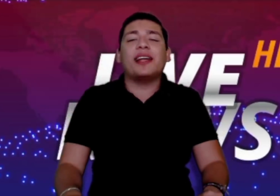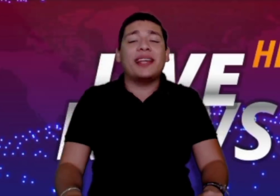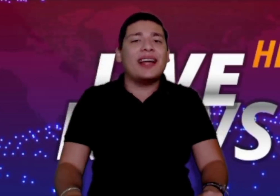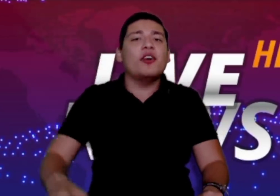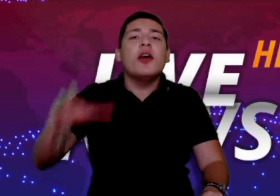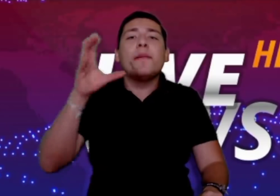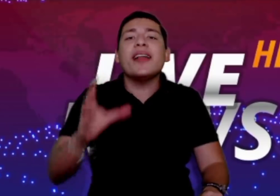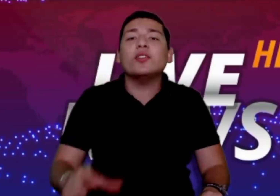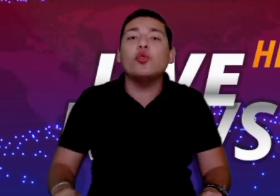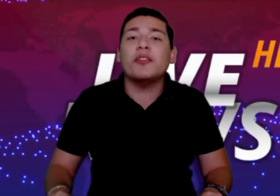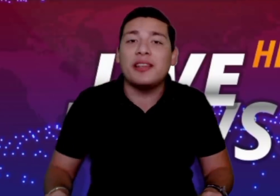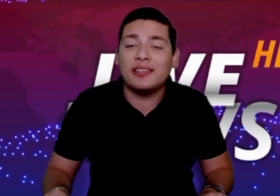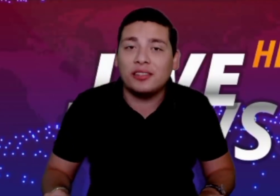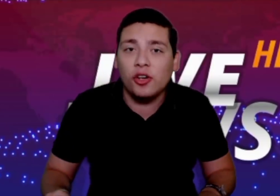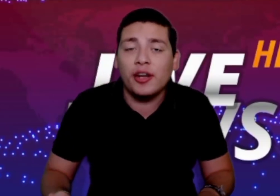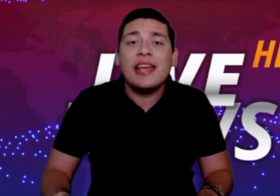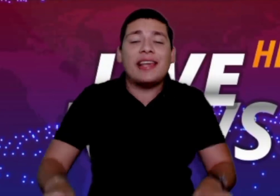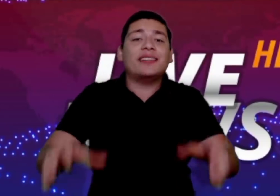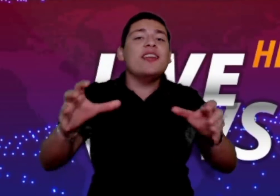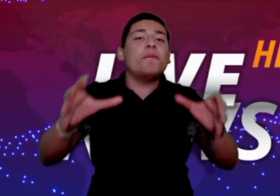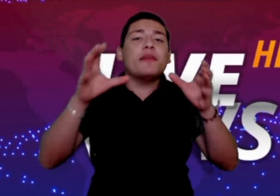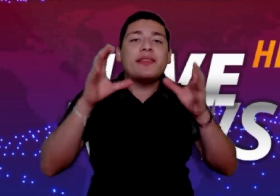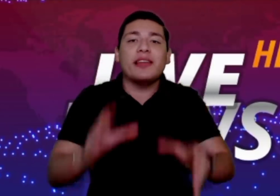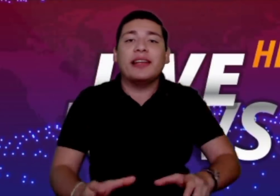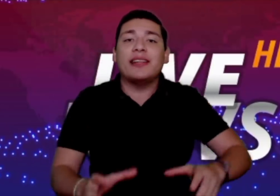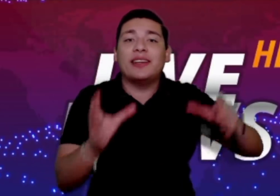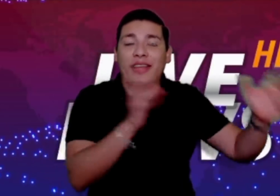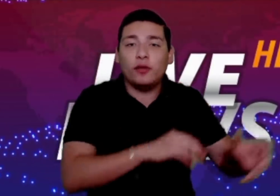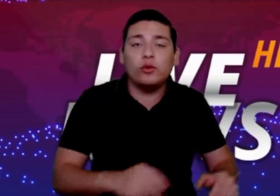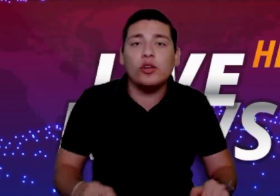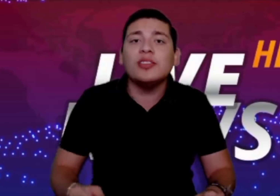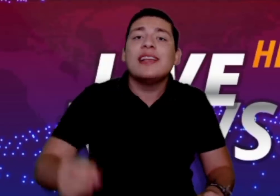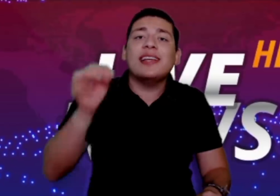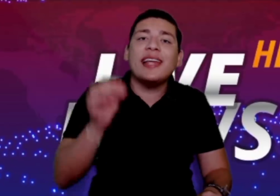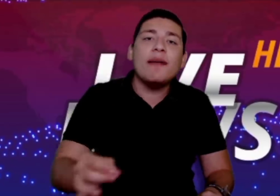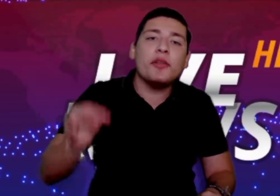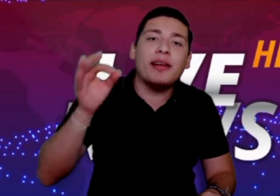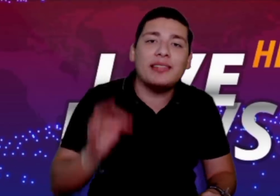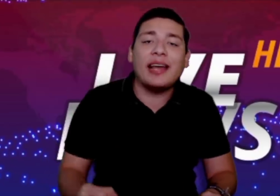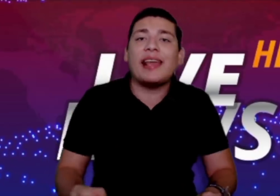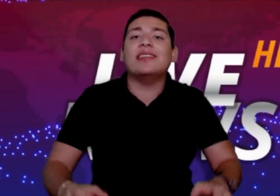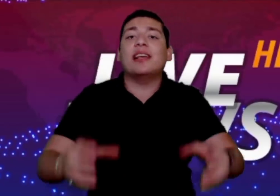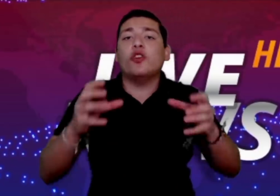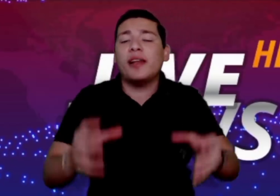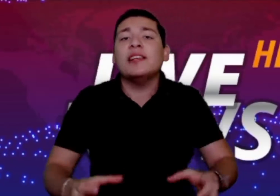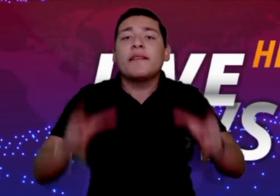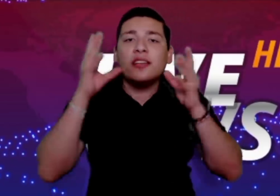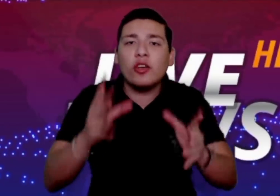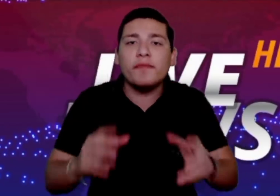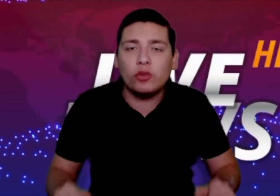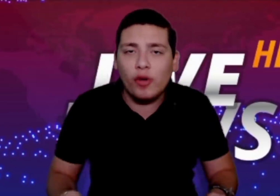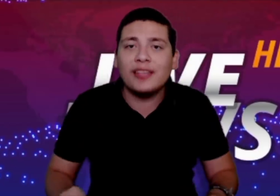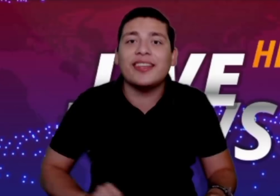ejército mexicano para su administración, y así no permitir que en sexenios futuros se quieran privatizar estas obras